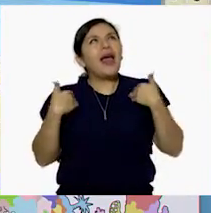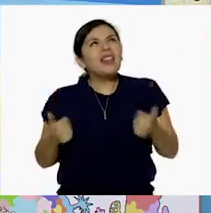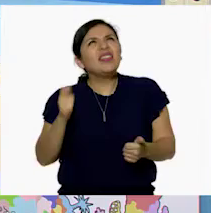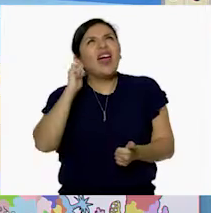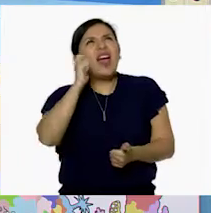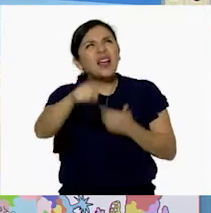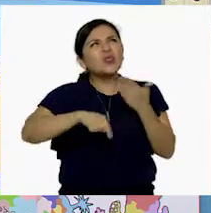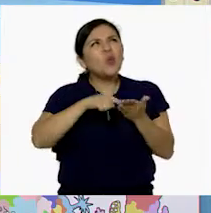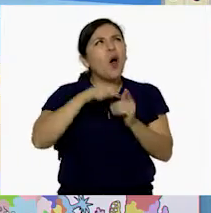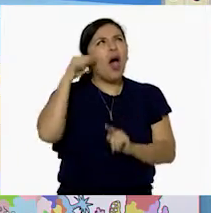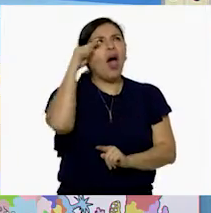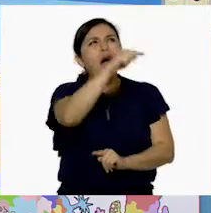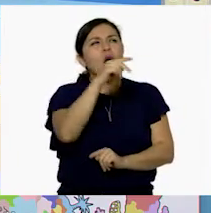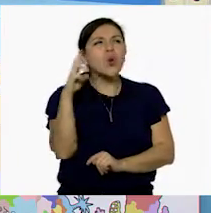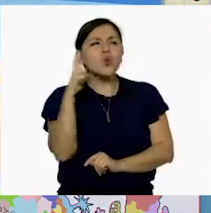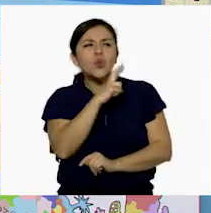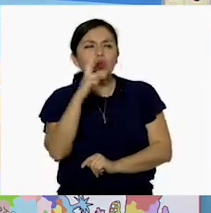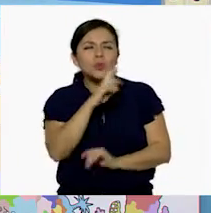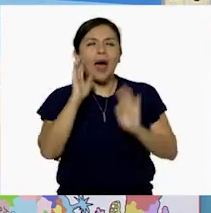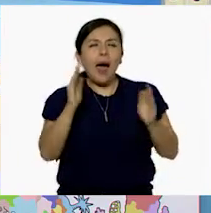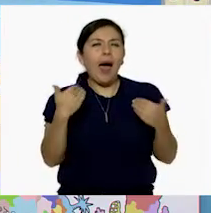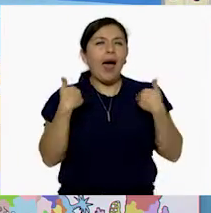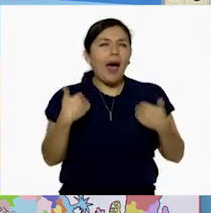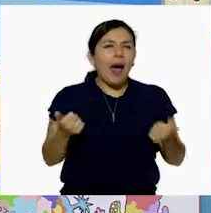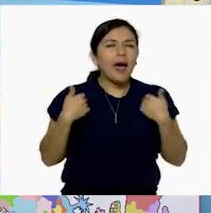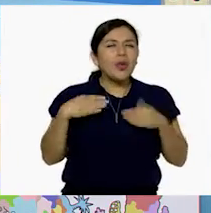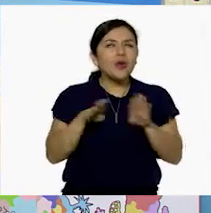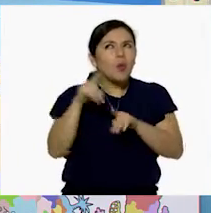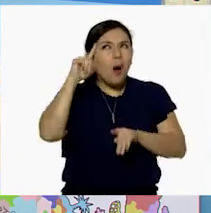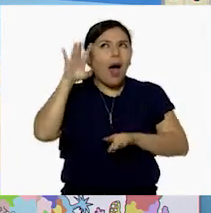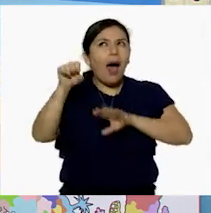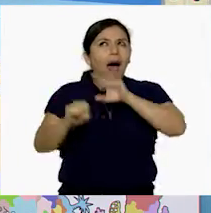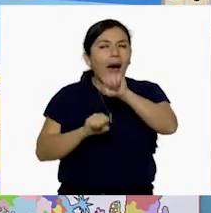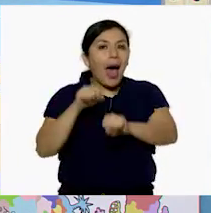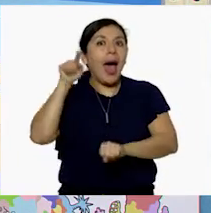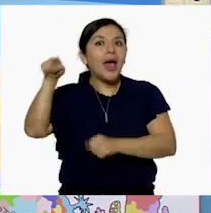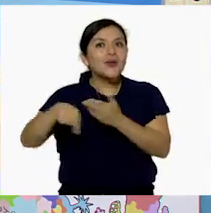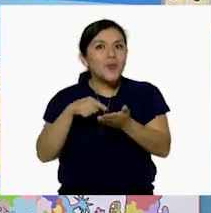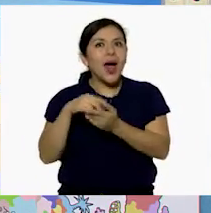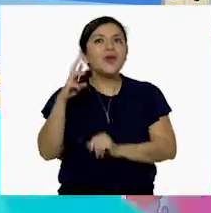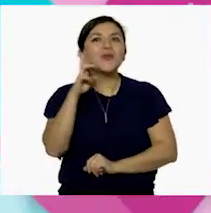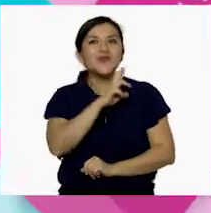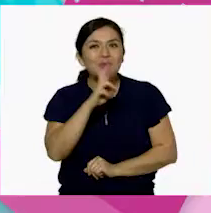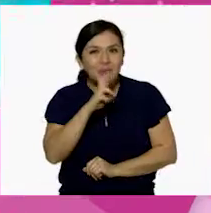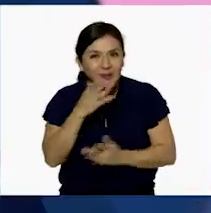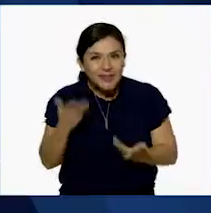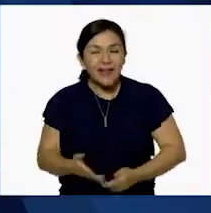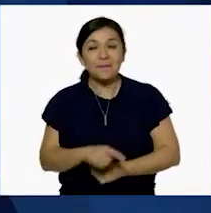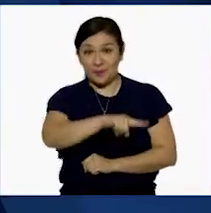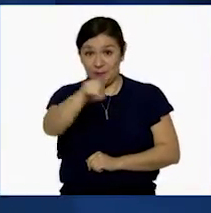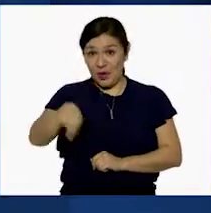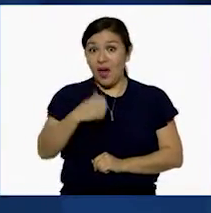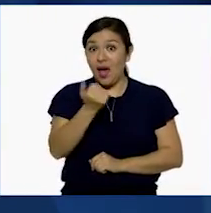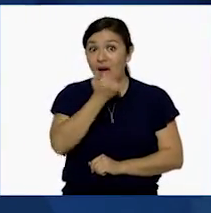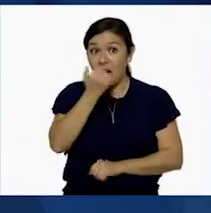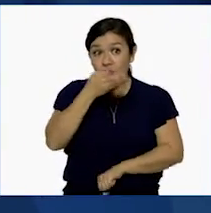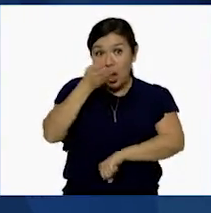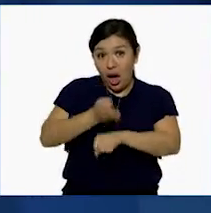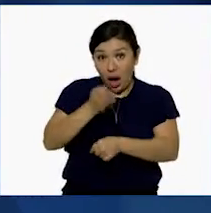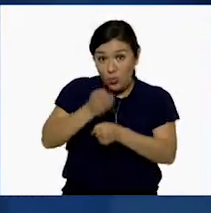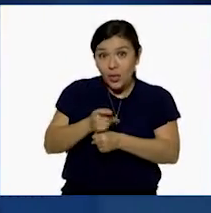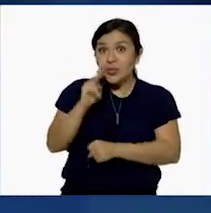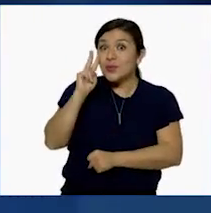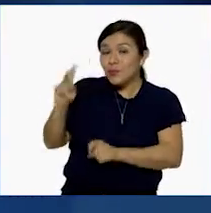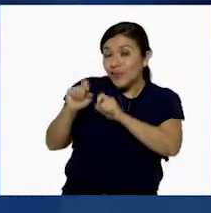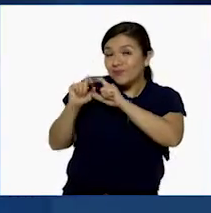lugar representado en el cuento, el cual, como acabamos de confirmar, se halla en Rusia. Estudiantes en casa, en este momento pueden